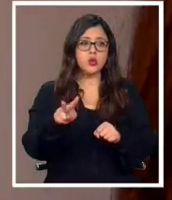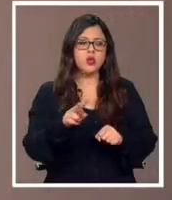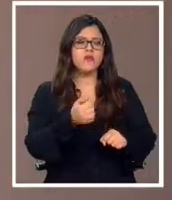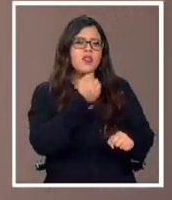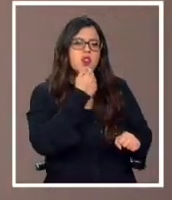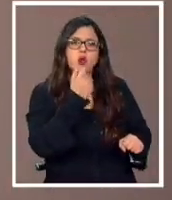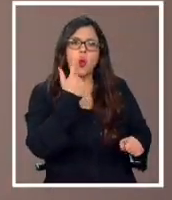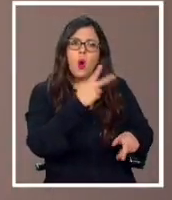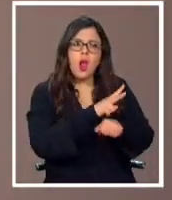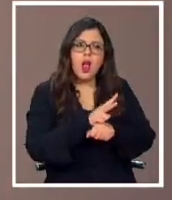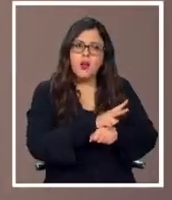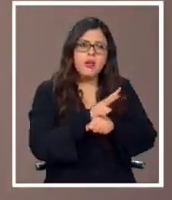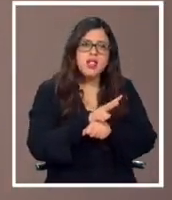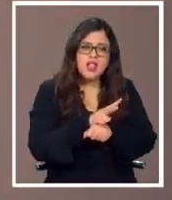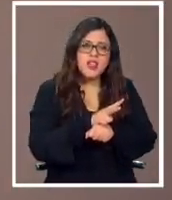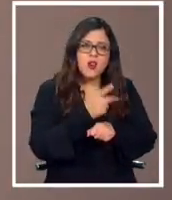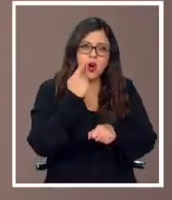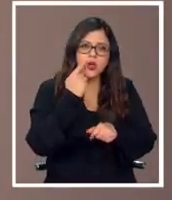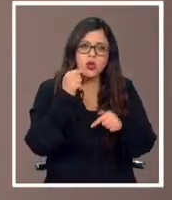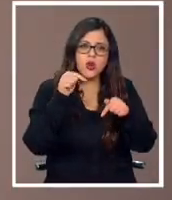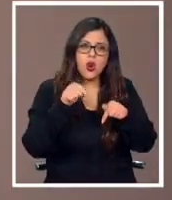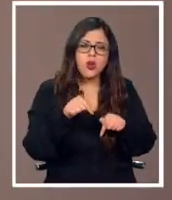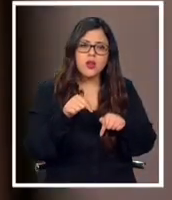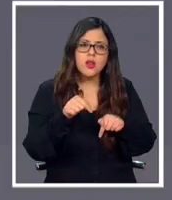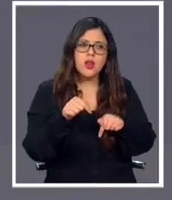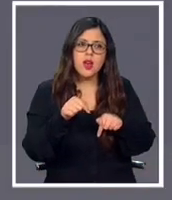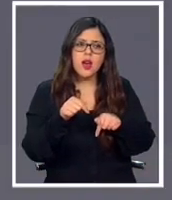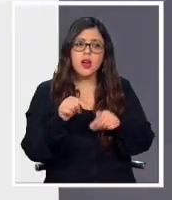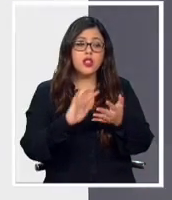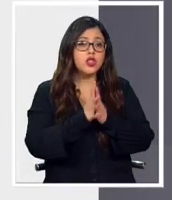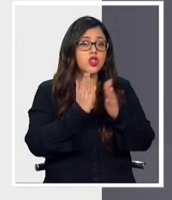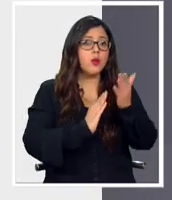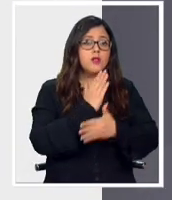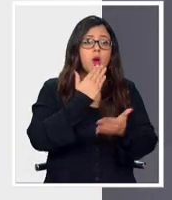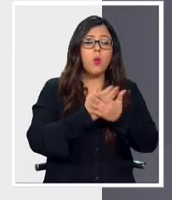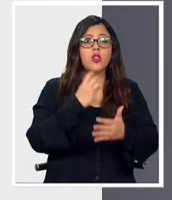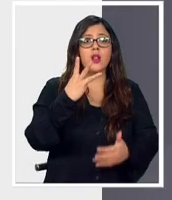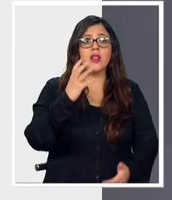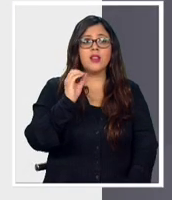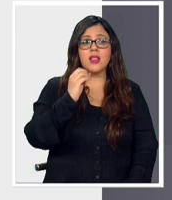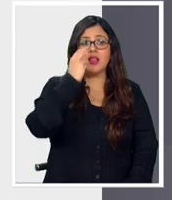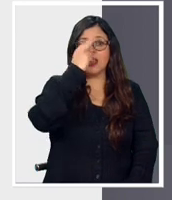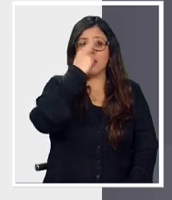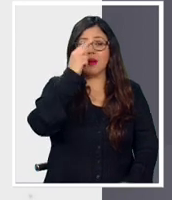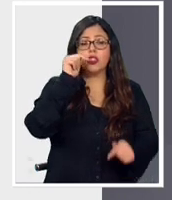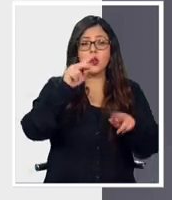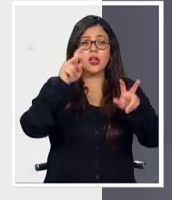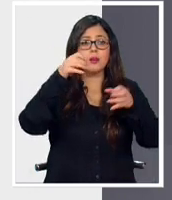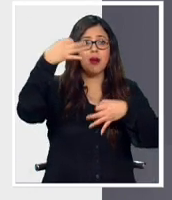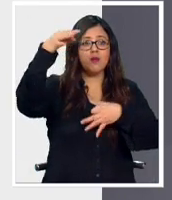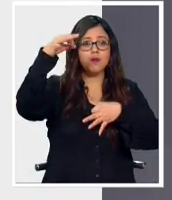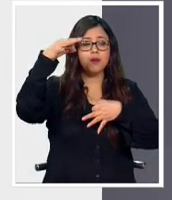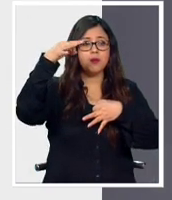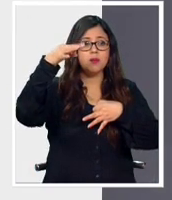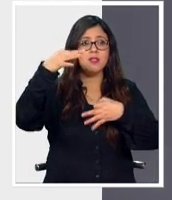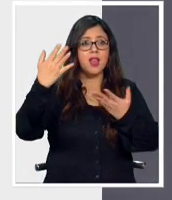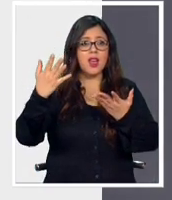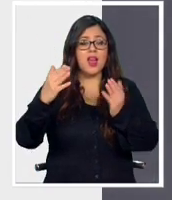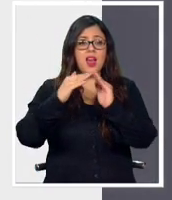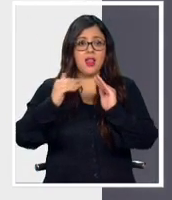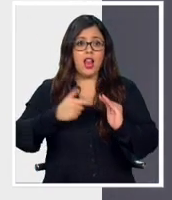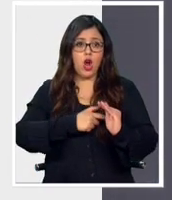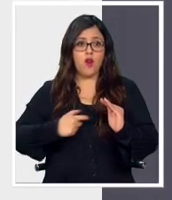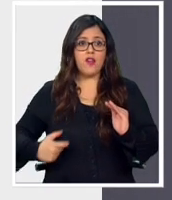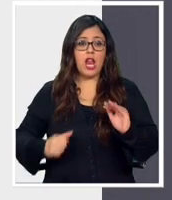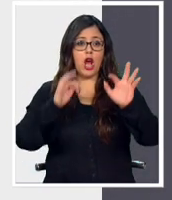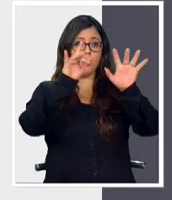fue el error administrativo que se conoció en las últimas horas todo comenzó el 30 de marzo cuando una resolución exenta emanada desde el palacio de